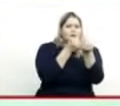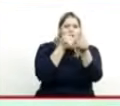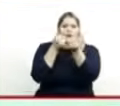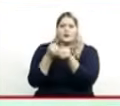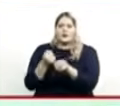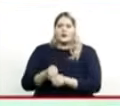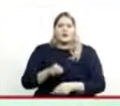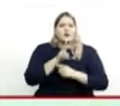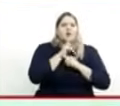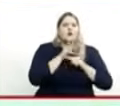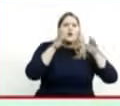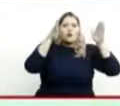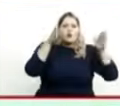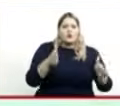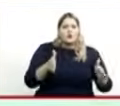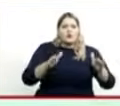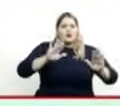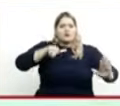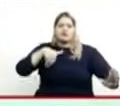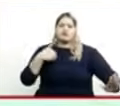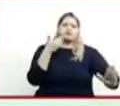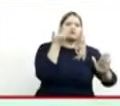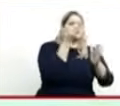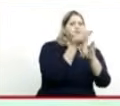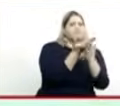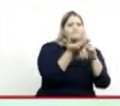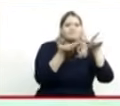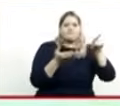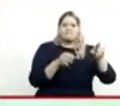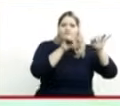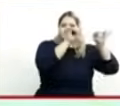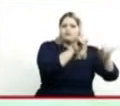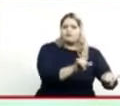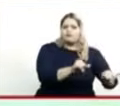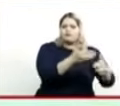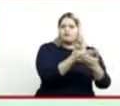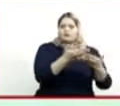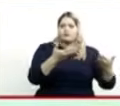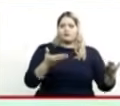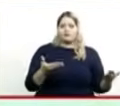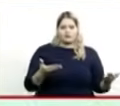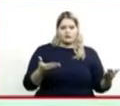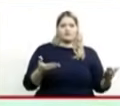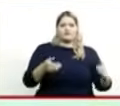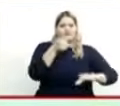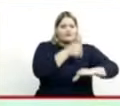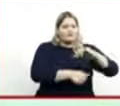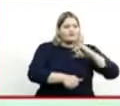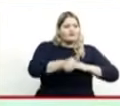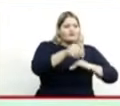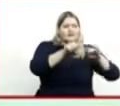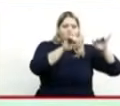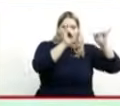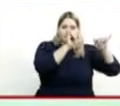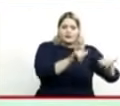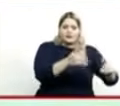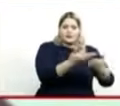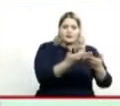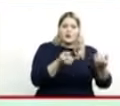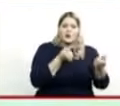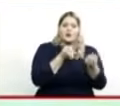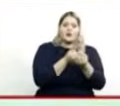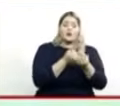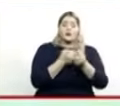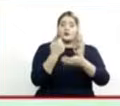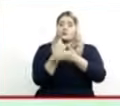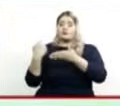que llegan a ese país, reduciendo su tiempo de estadía en los centros migratorios. La